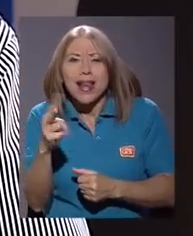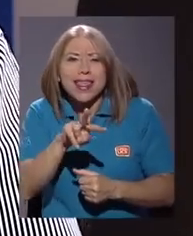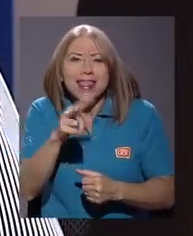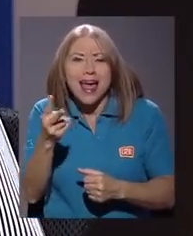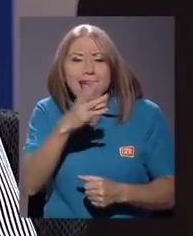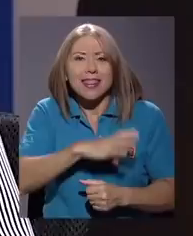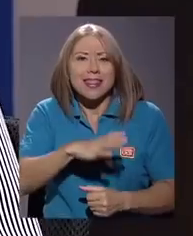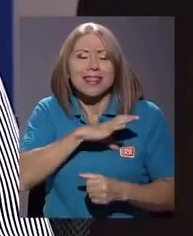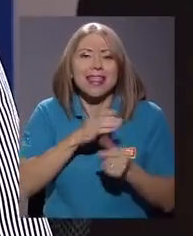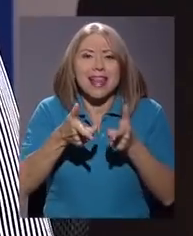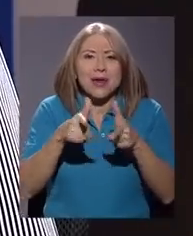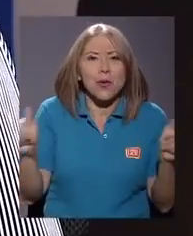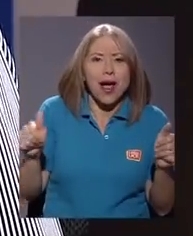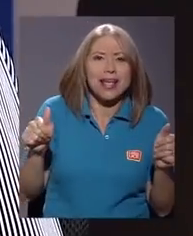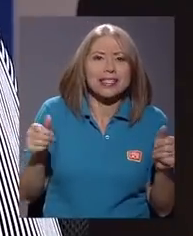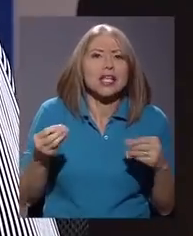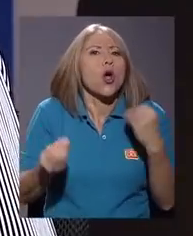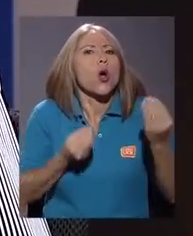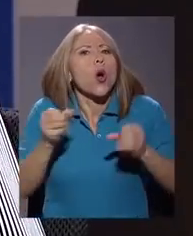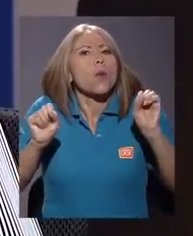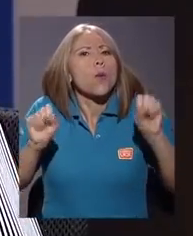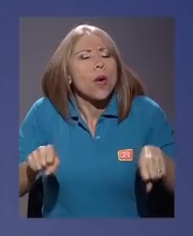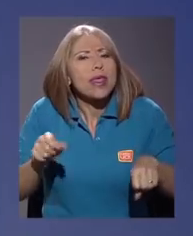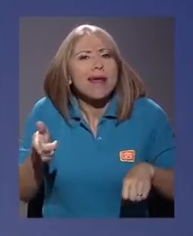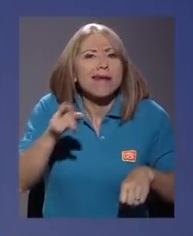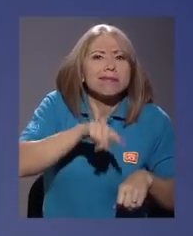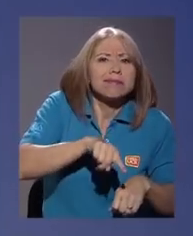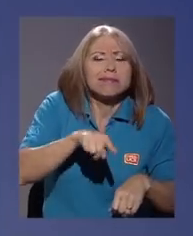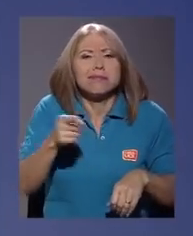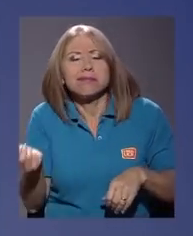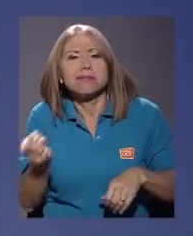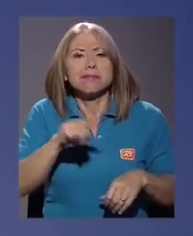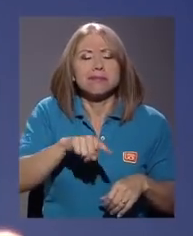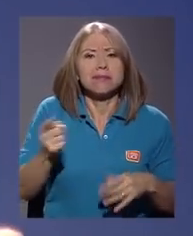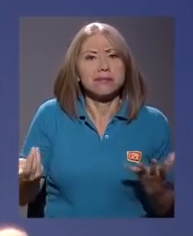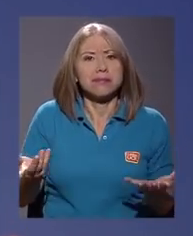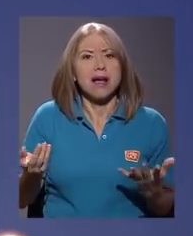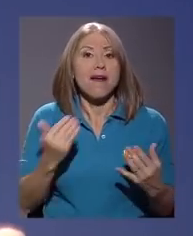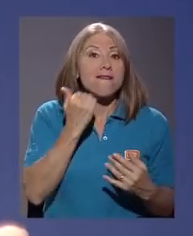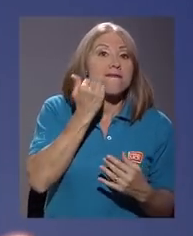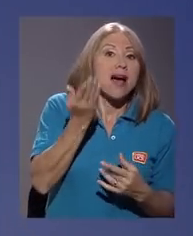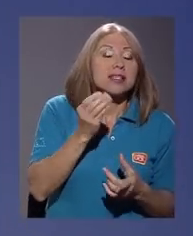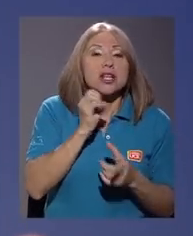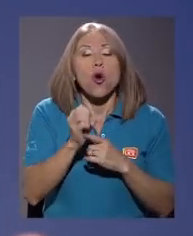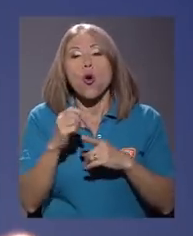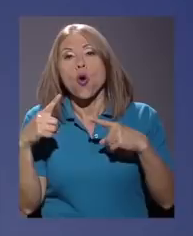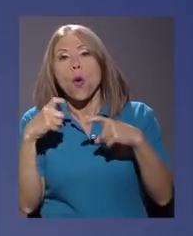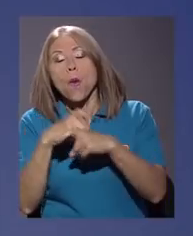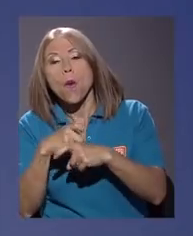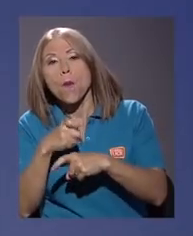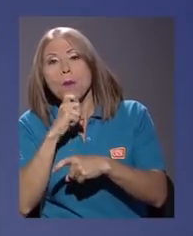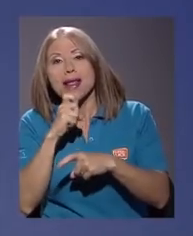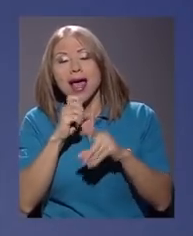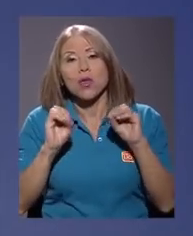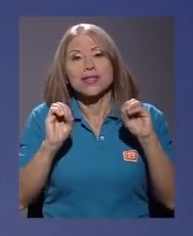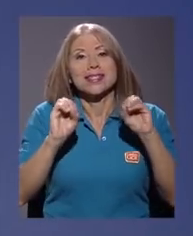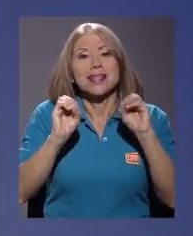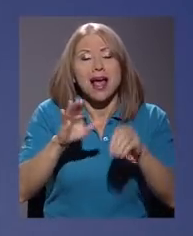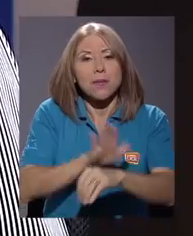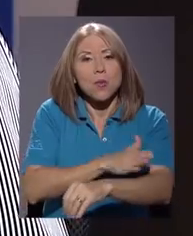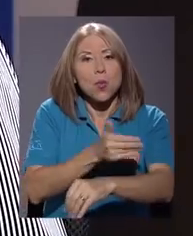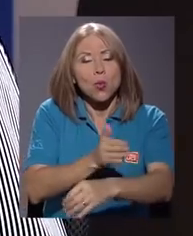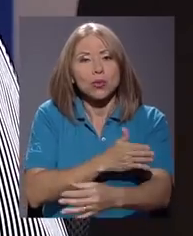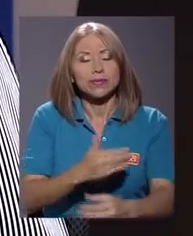lenguaje a otro y cuán fácil o cuán complicado hace el proceso de enseñar música esa dualidad